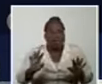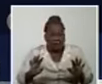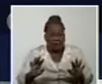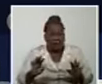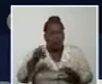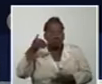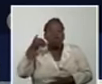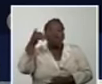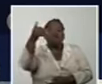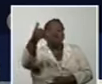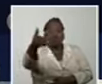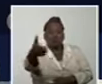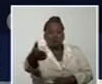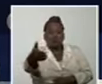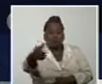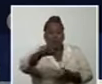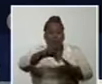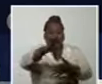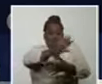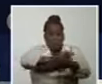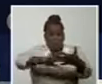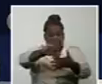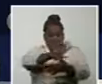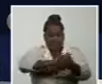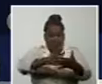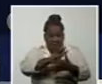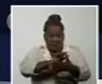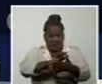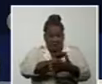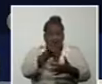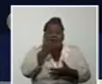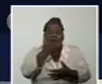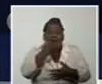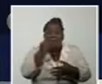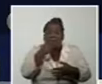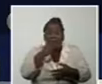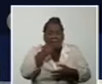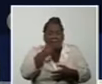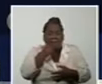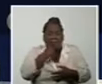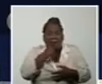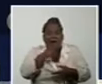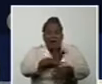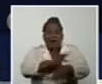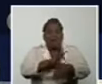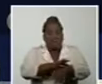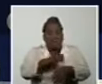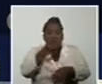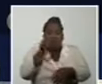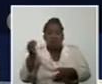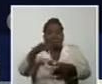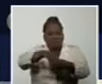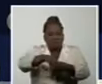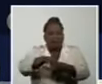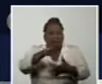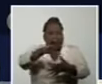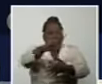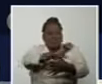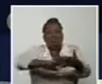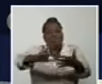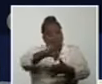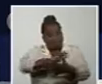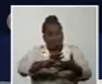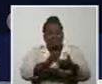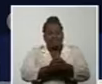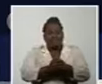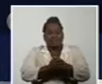ponerlo en América Latina, por el número de casos que se han ido confirmando. No obstante, se mantienen